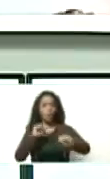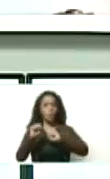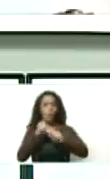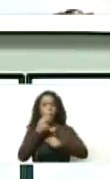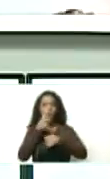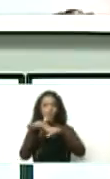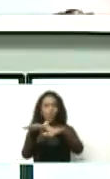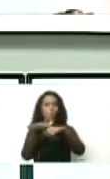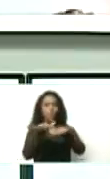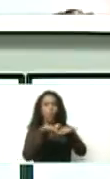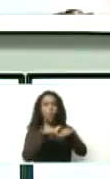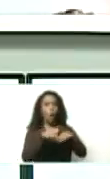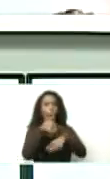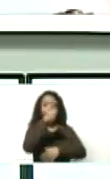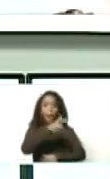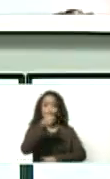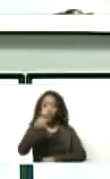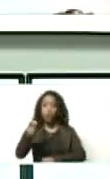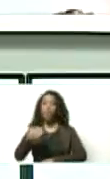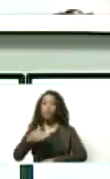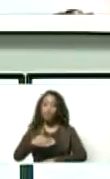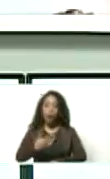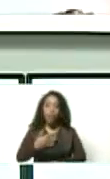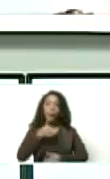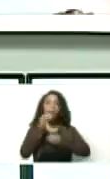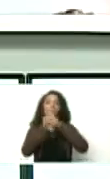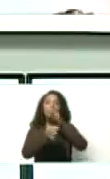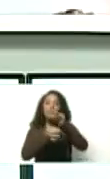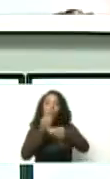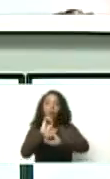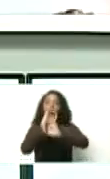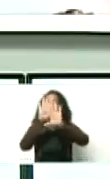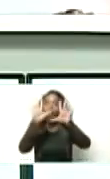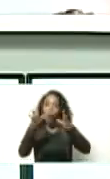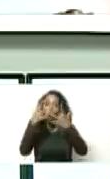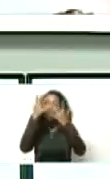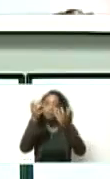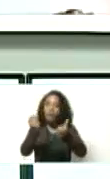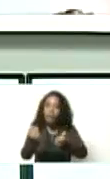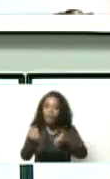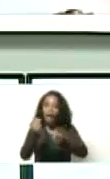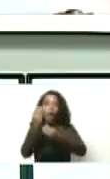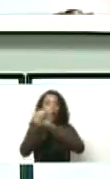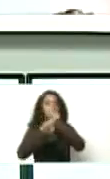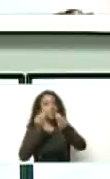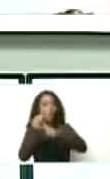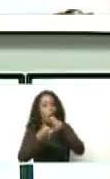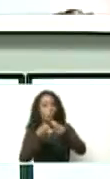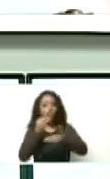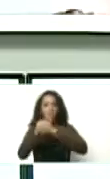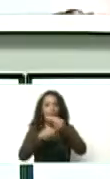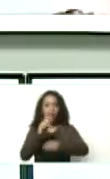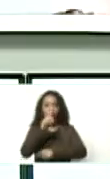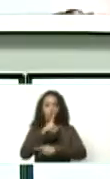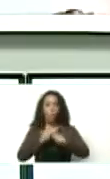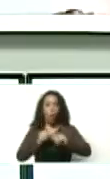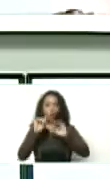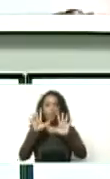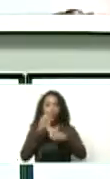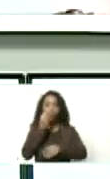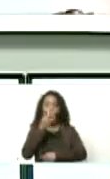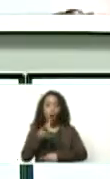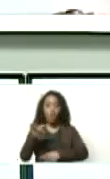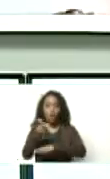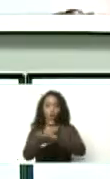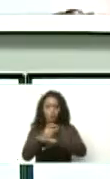belleza, la gente pueda explicar y uno puede entender cómo fue efectivo el 1x10 del buen gobierno.